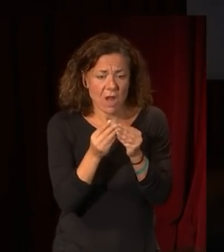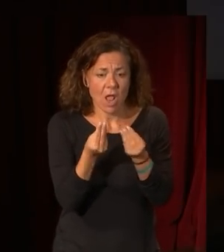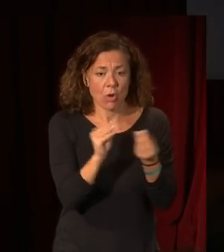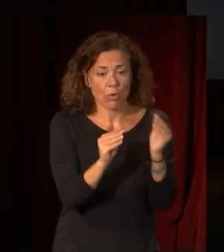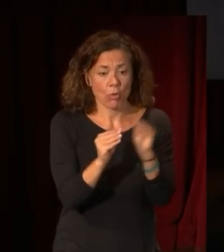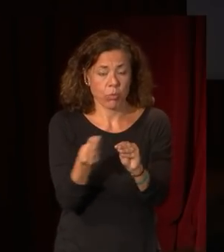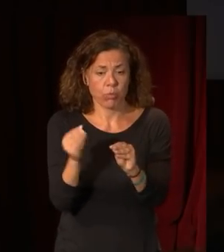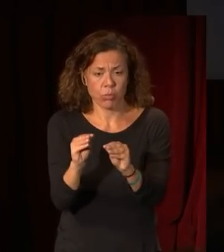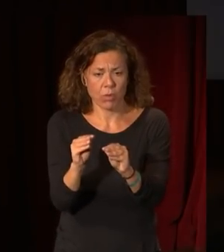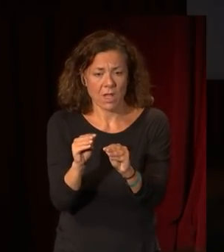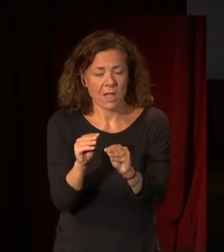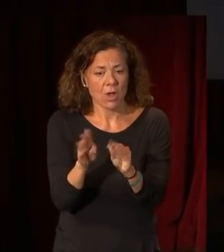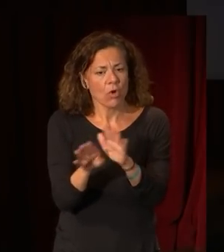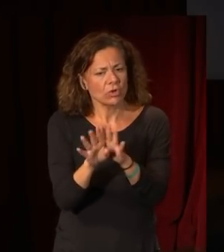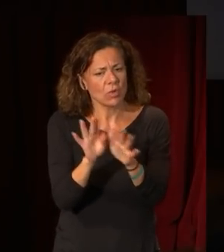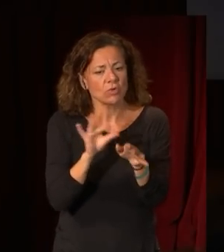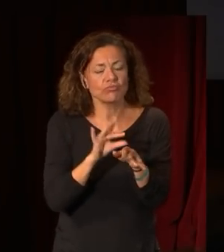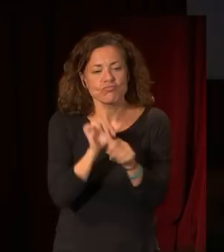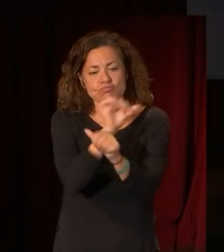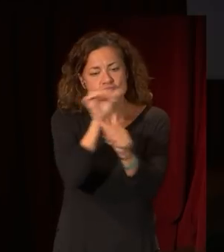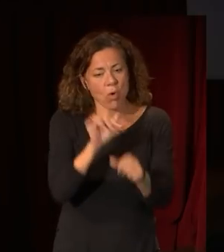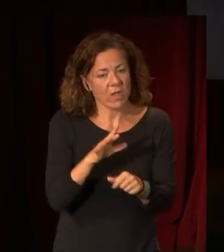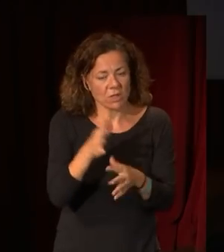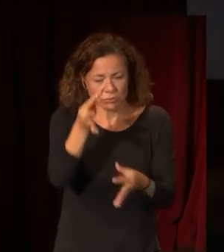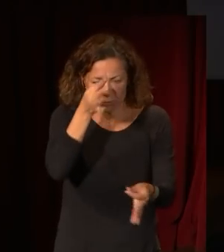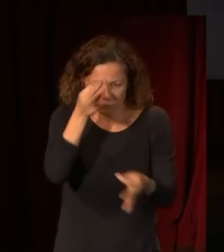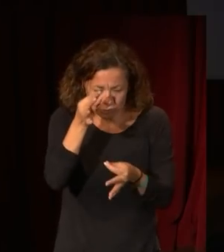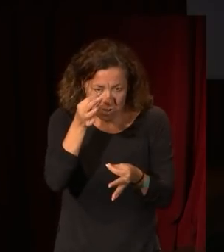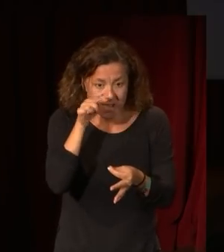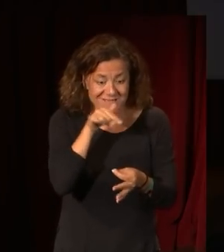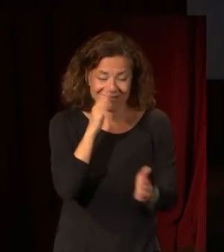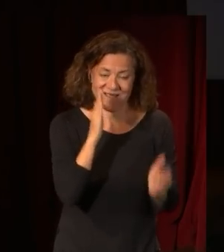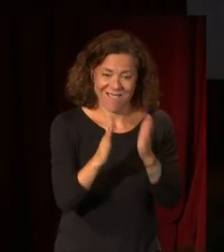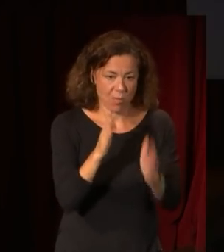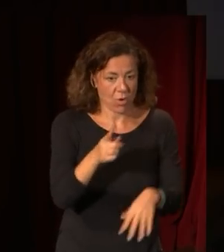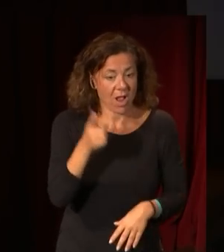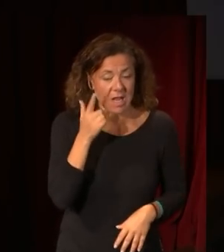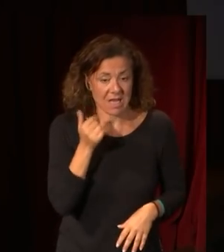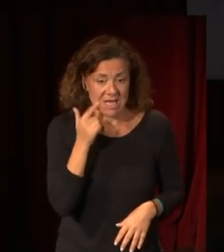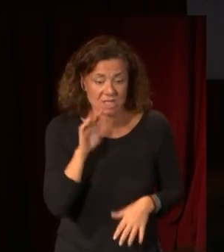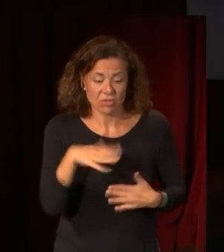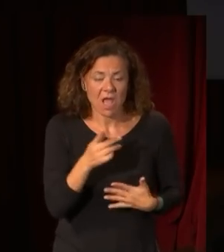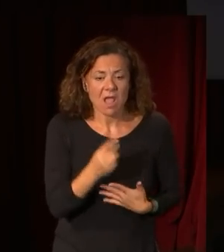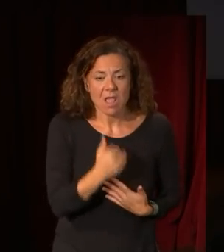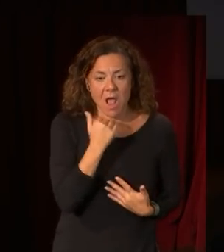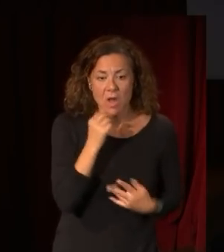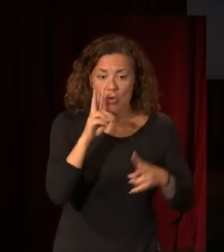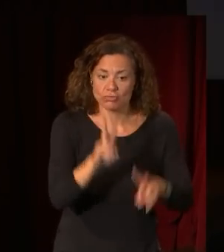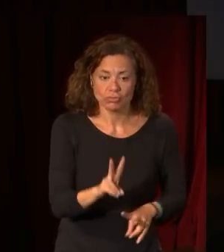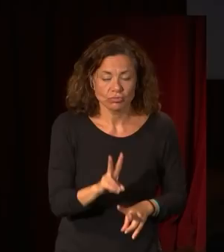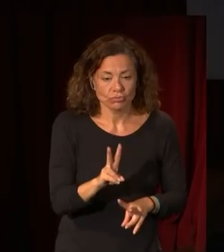que sigue los modelos estrictos de las dedicatorias de época clásica por tanto introducir un elemento absolutamente